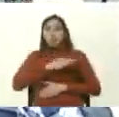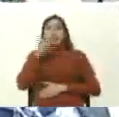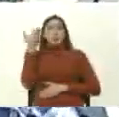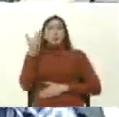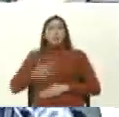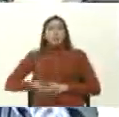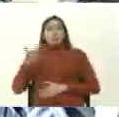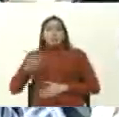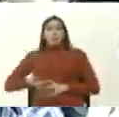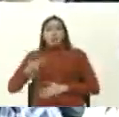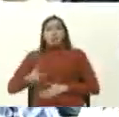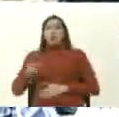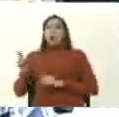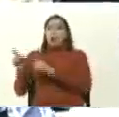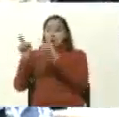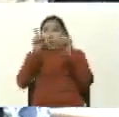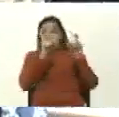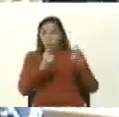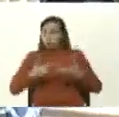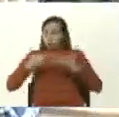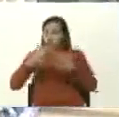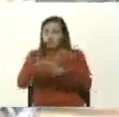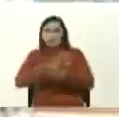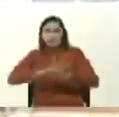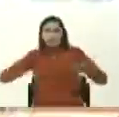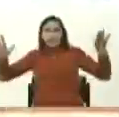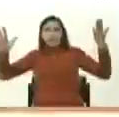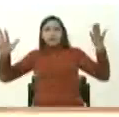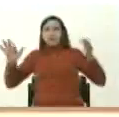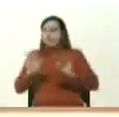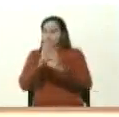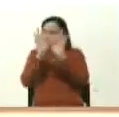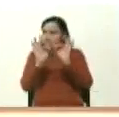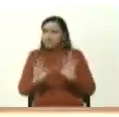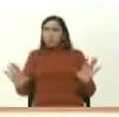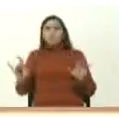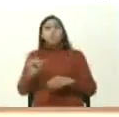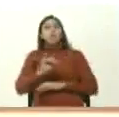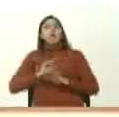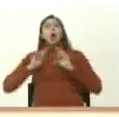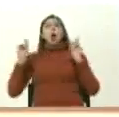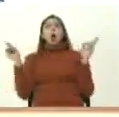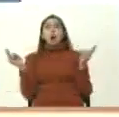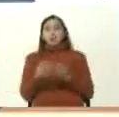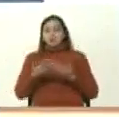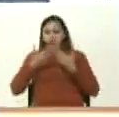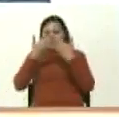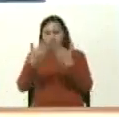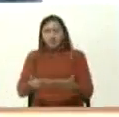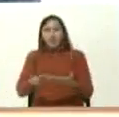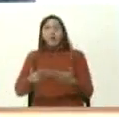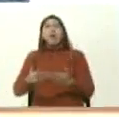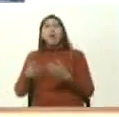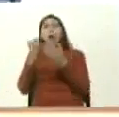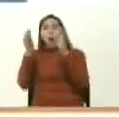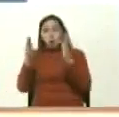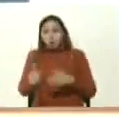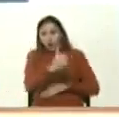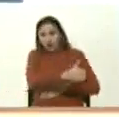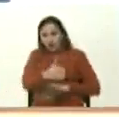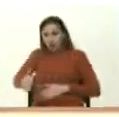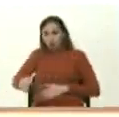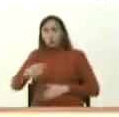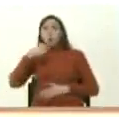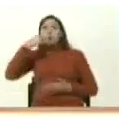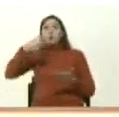como es la educación garantizado de forma gratuita y universal para nuestros estudiantes. Así que en nombre